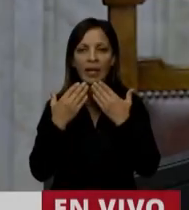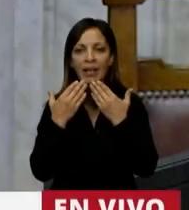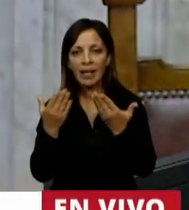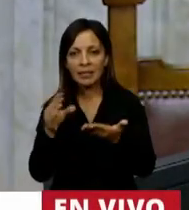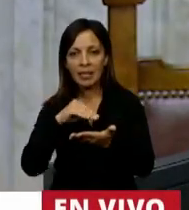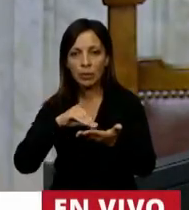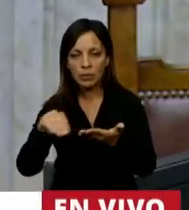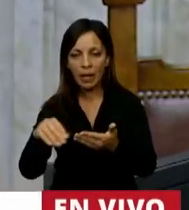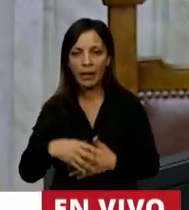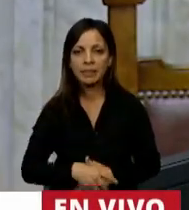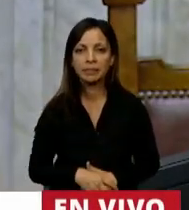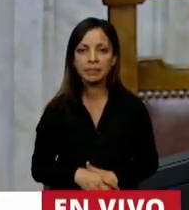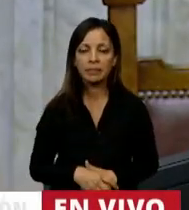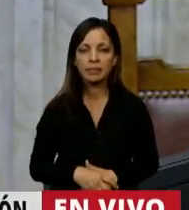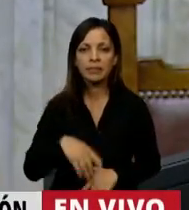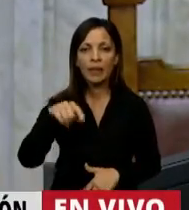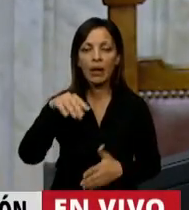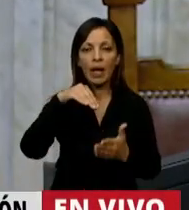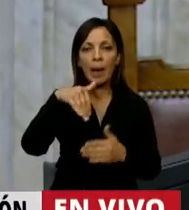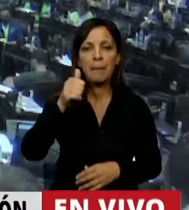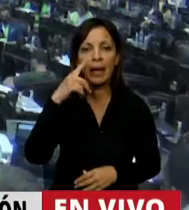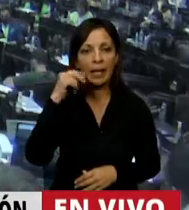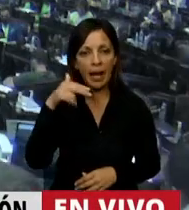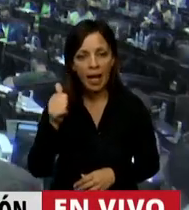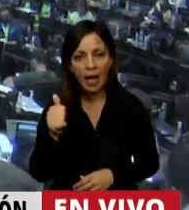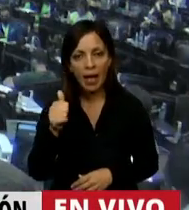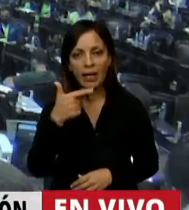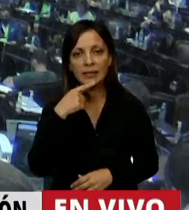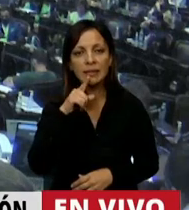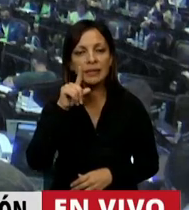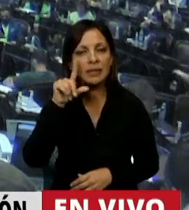En el uso de la palabra, la diputada Mariana Stillman.